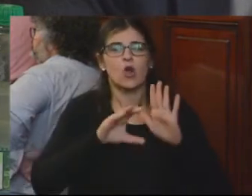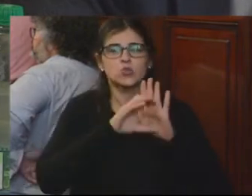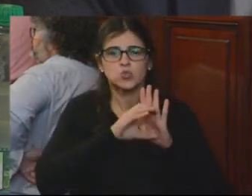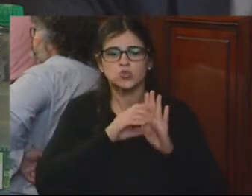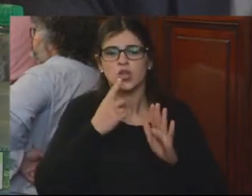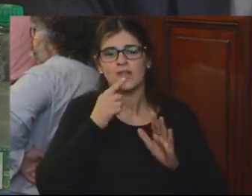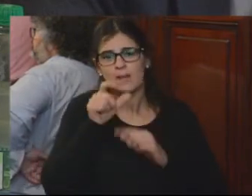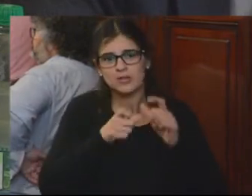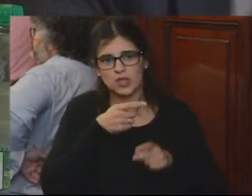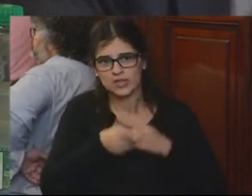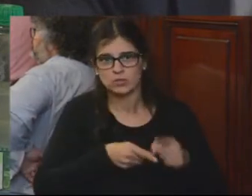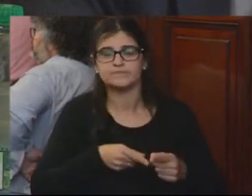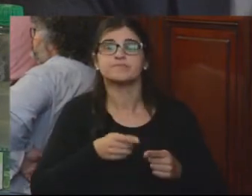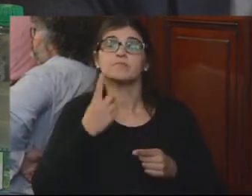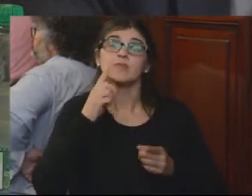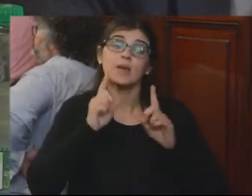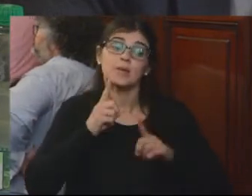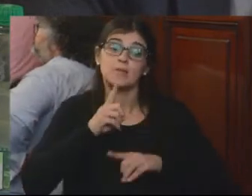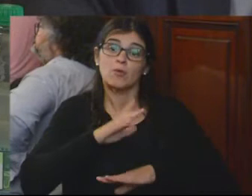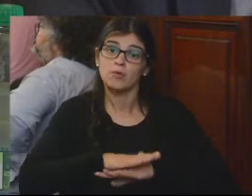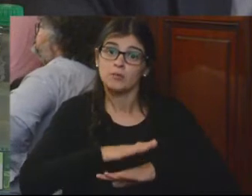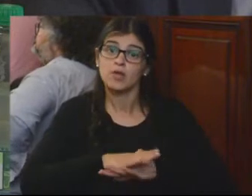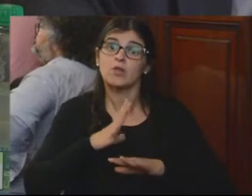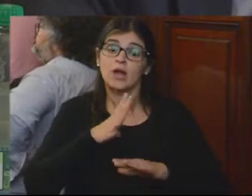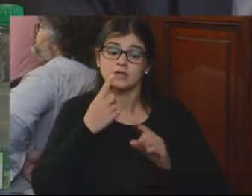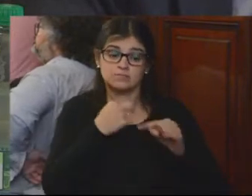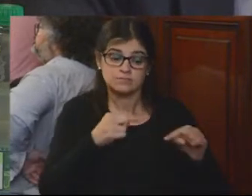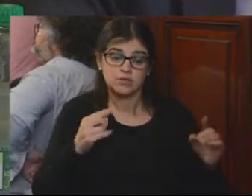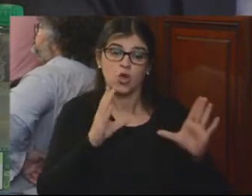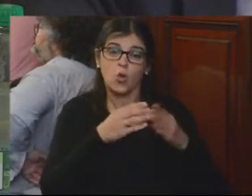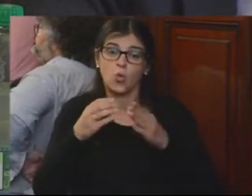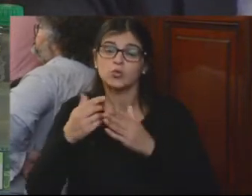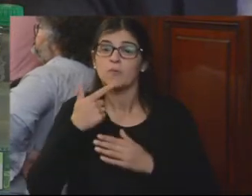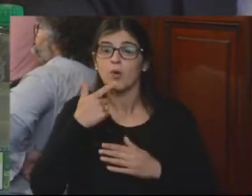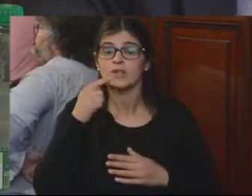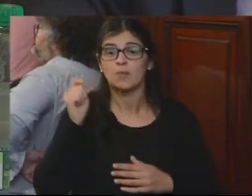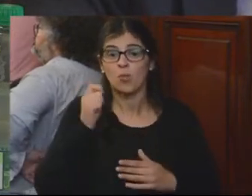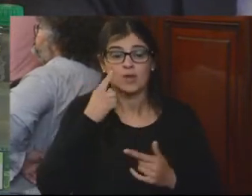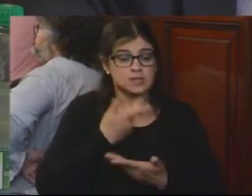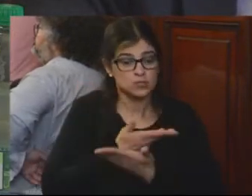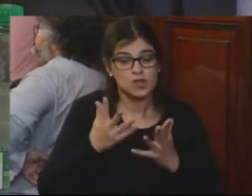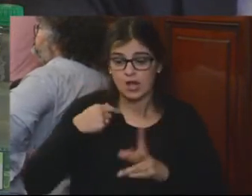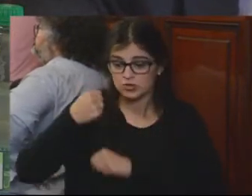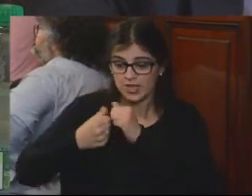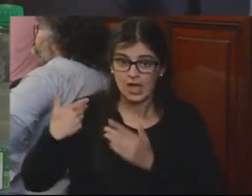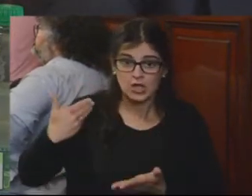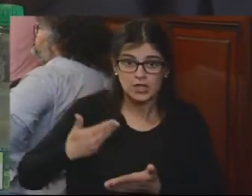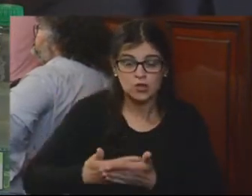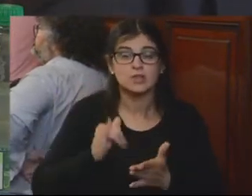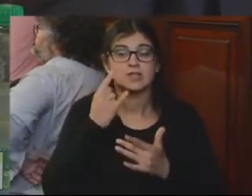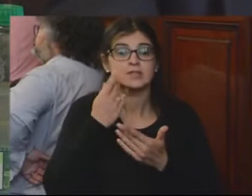imputados al mismo tiempo se implementaron un variado conjunto de políticas públicas en los últimos años que han permitido